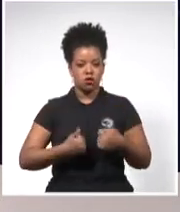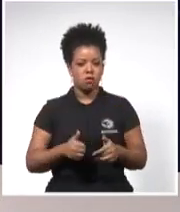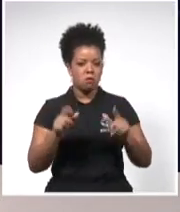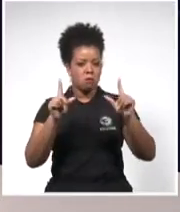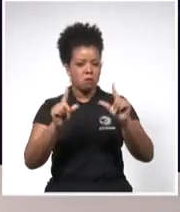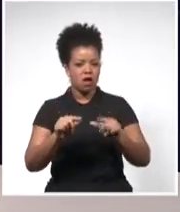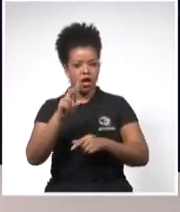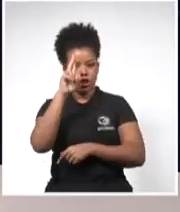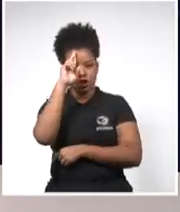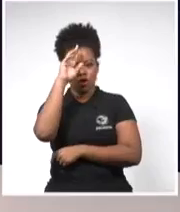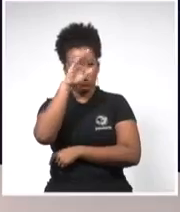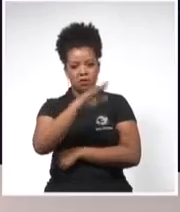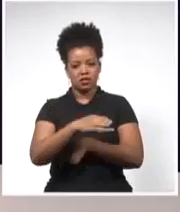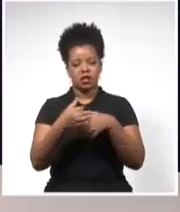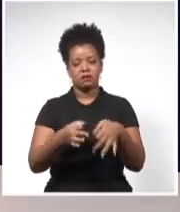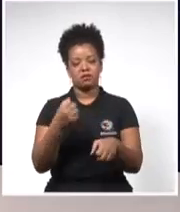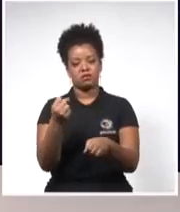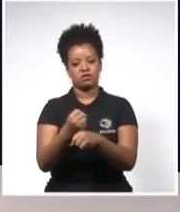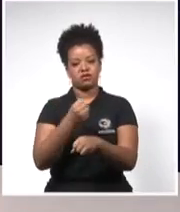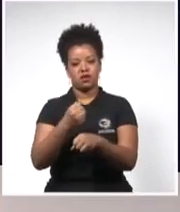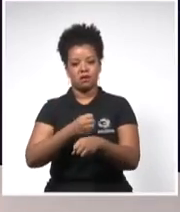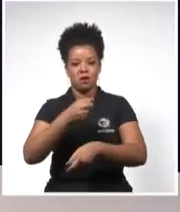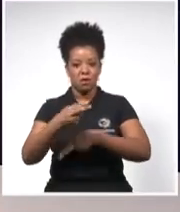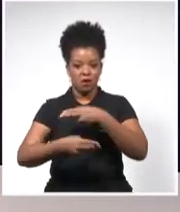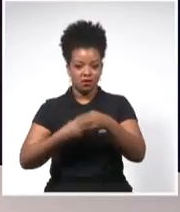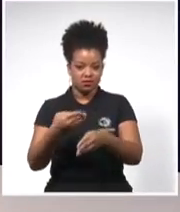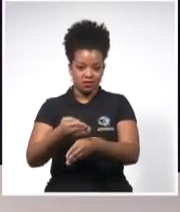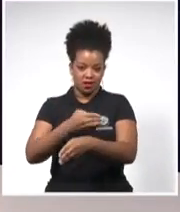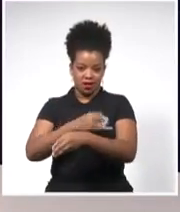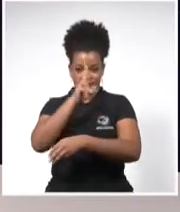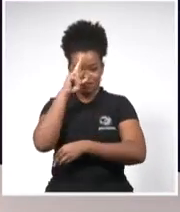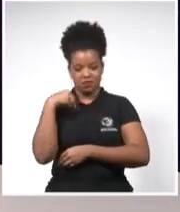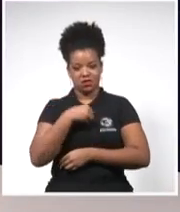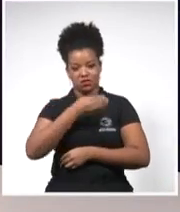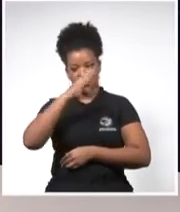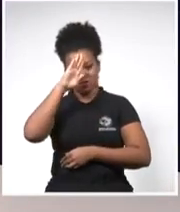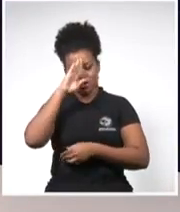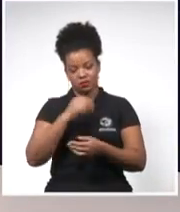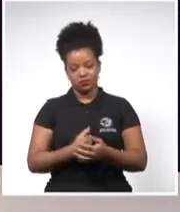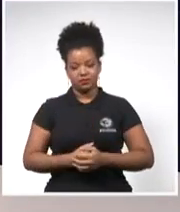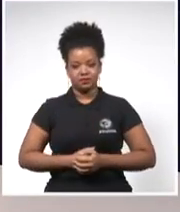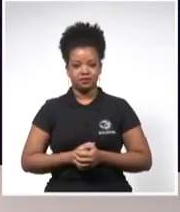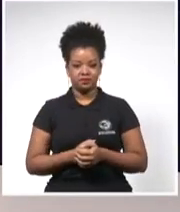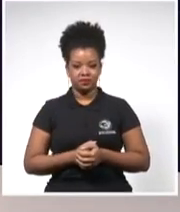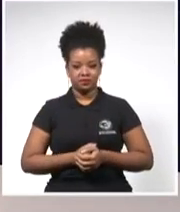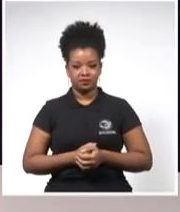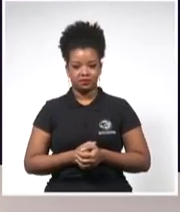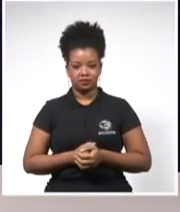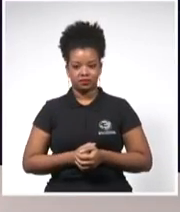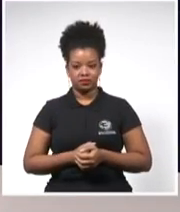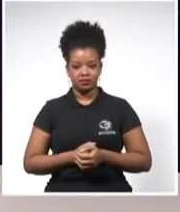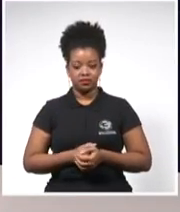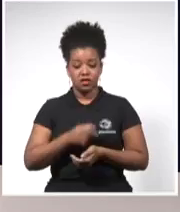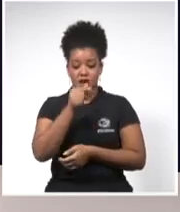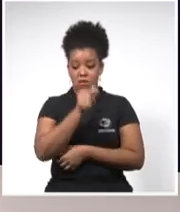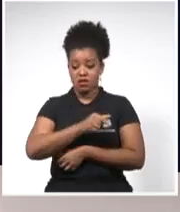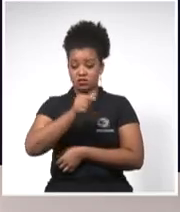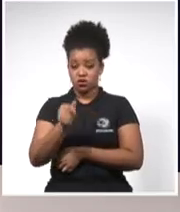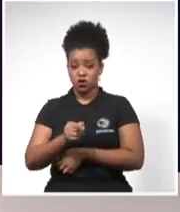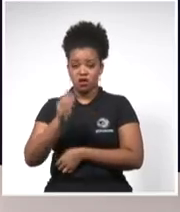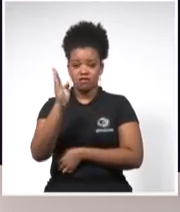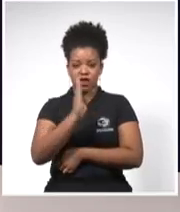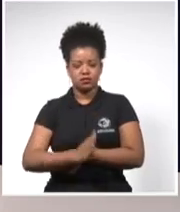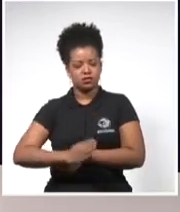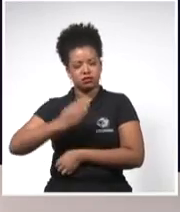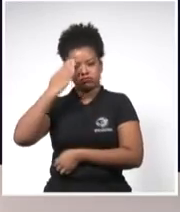hospitalizaciones por la labor preventiva de los médicos. El nivel de satisfacción y aprobación de los pacientes, médicos y